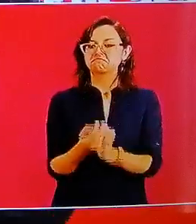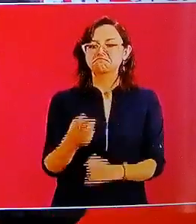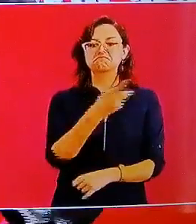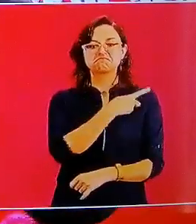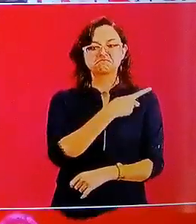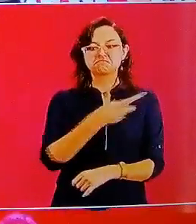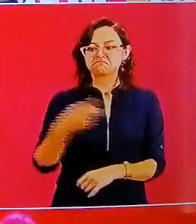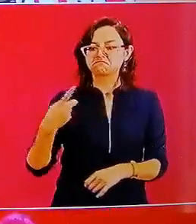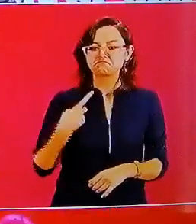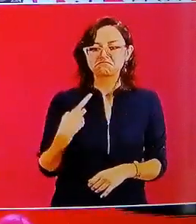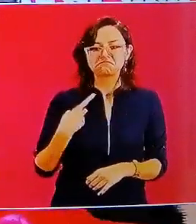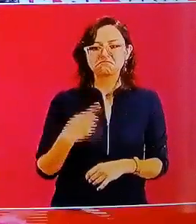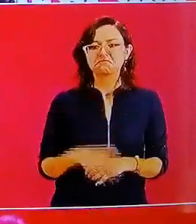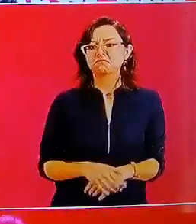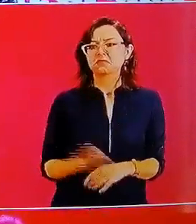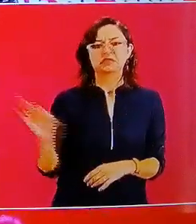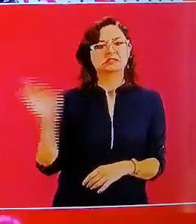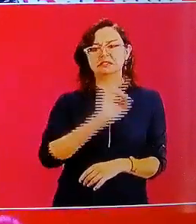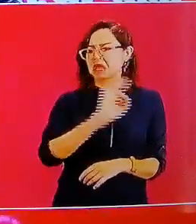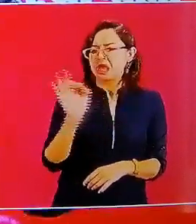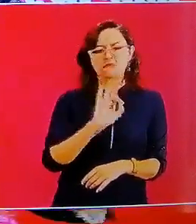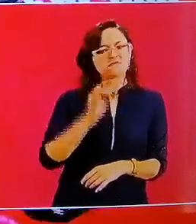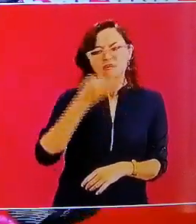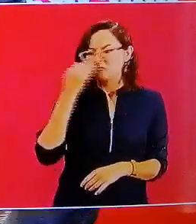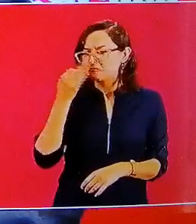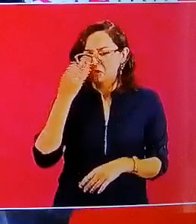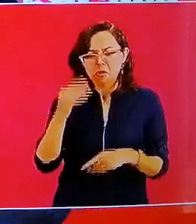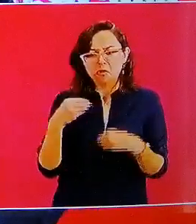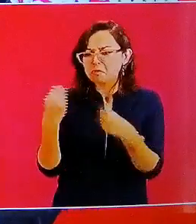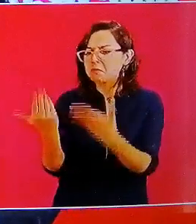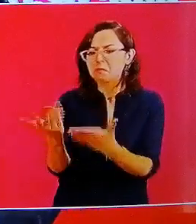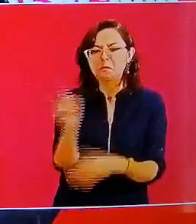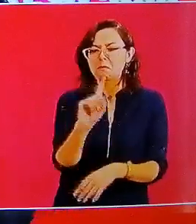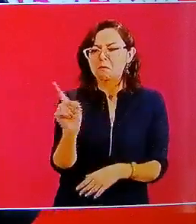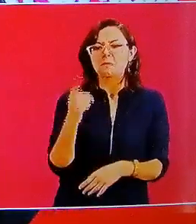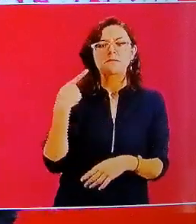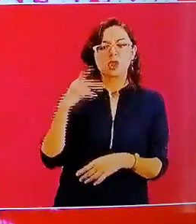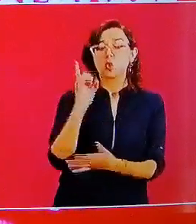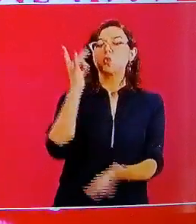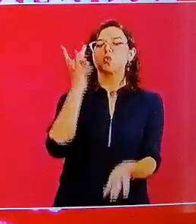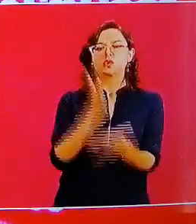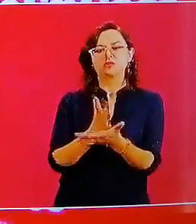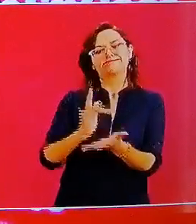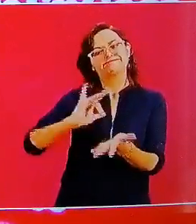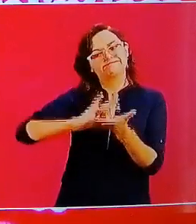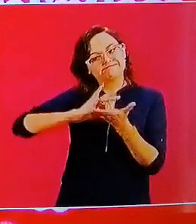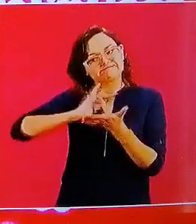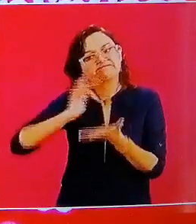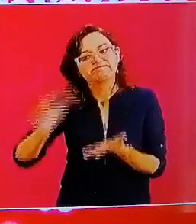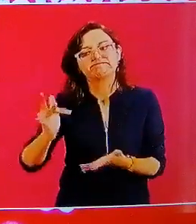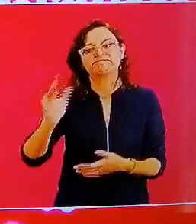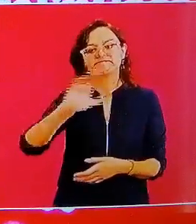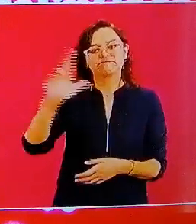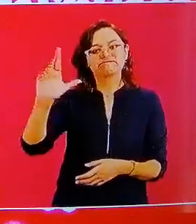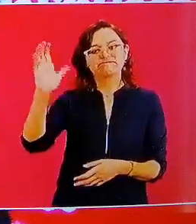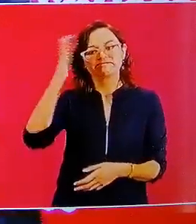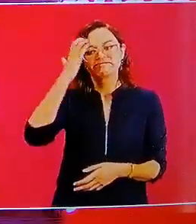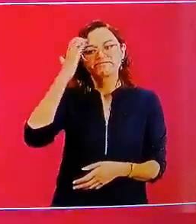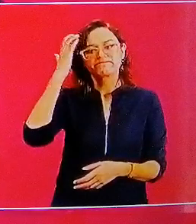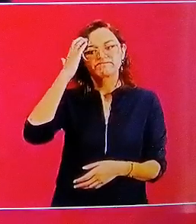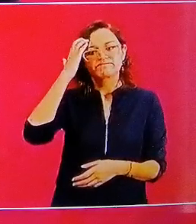Si no es de esa manera, expresar nuestro reconocimiento. ¿Quién